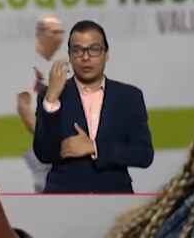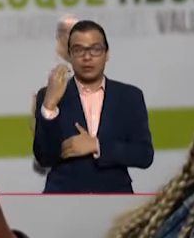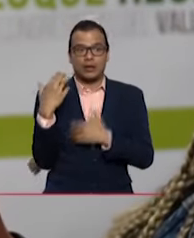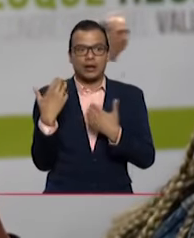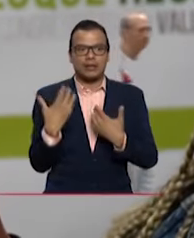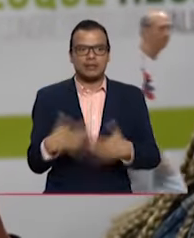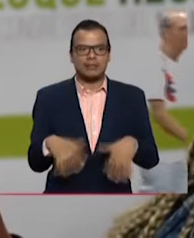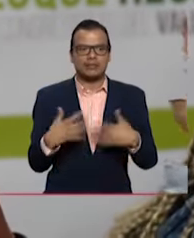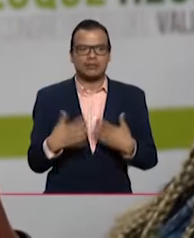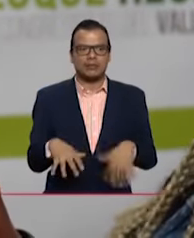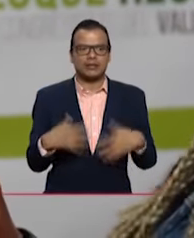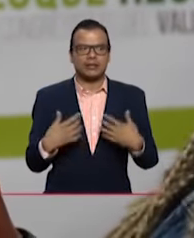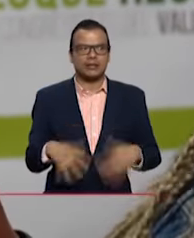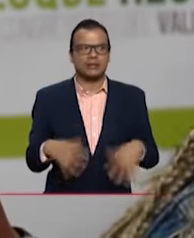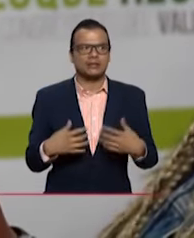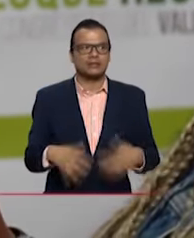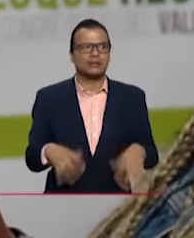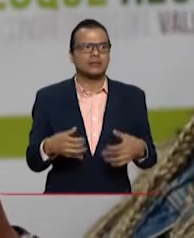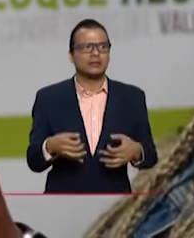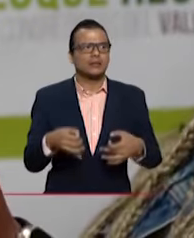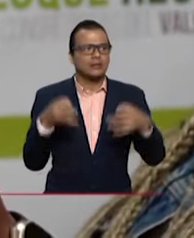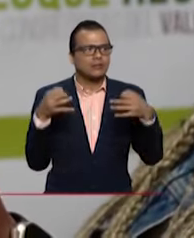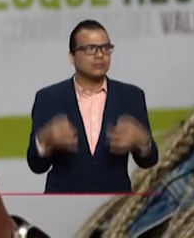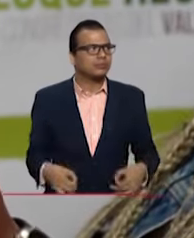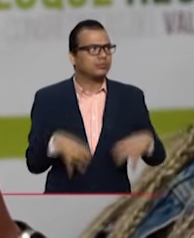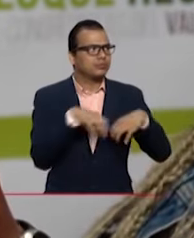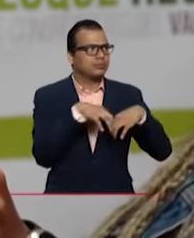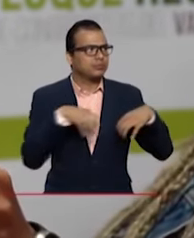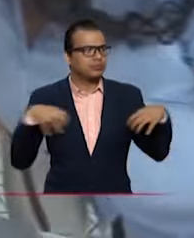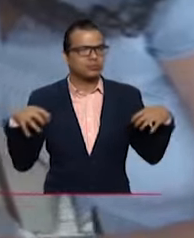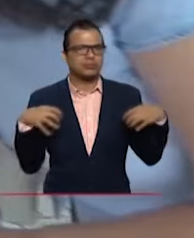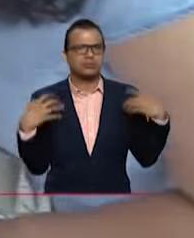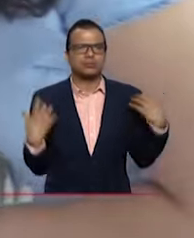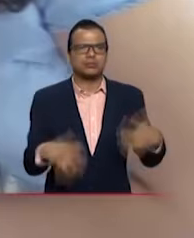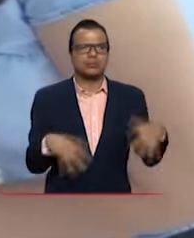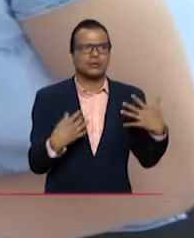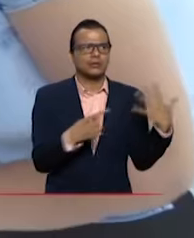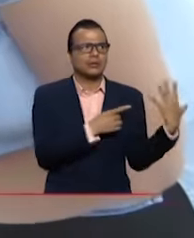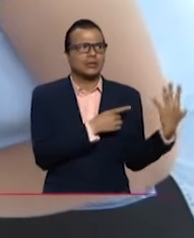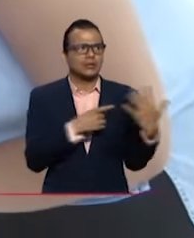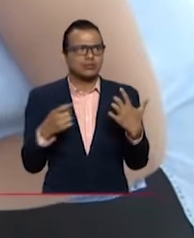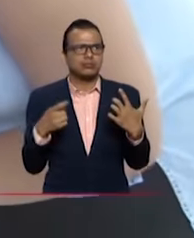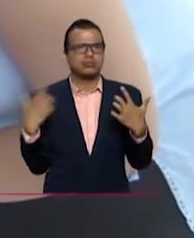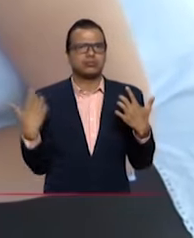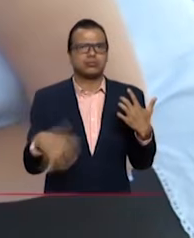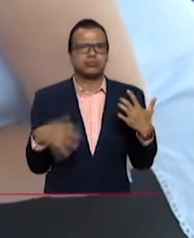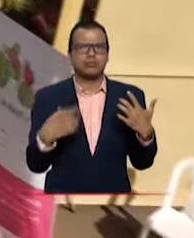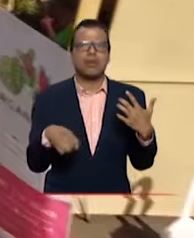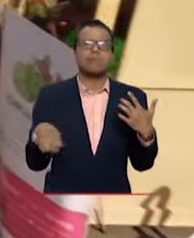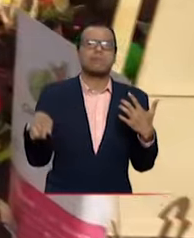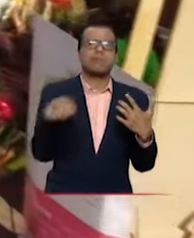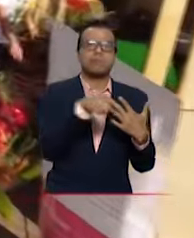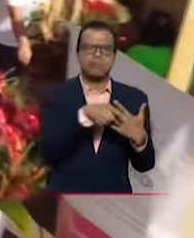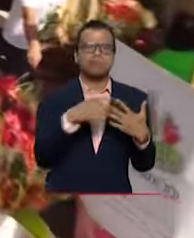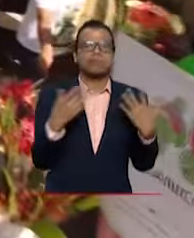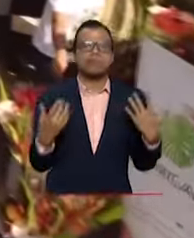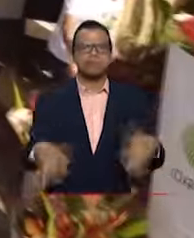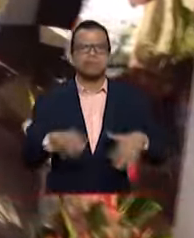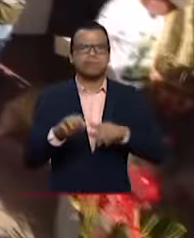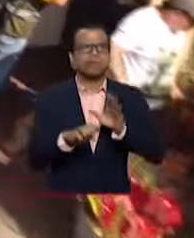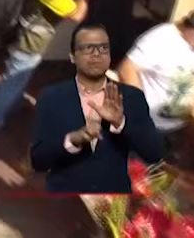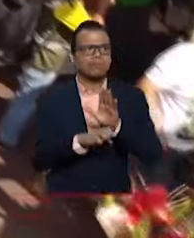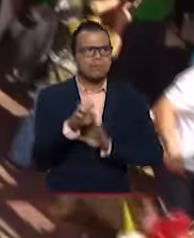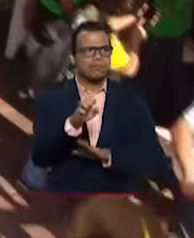negocios verdes en un solo lugar, negocios verdes que vienen de todo el territorio nacional, junto con todas las corporaciones del país, por supuesto